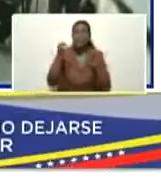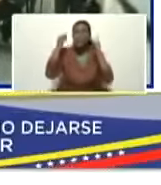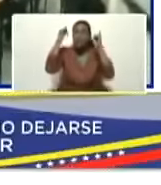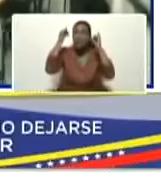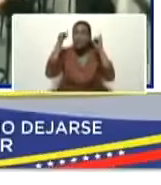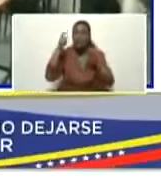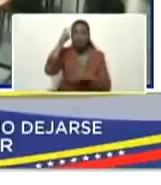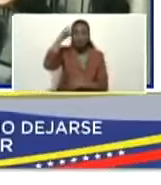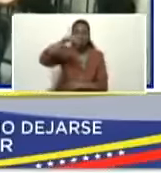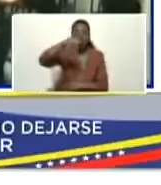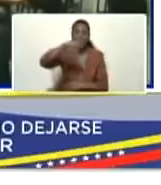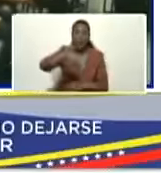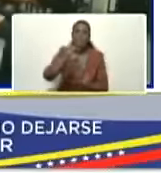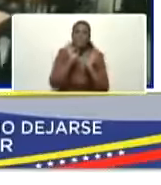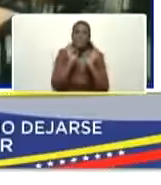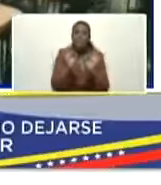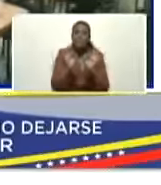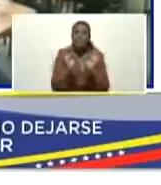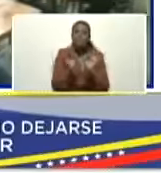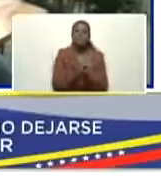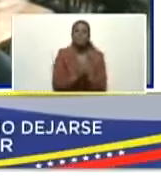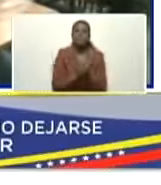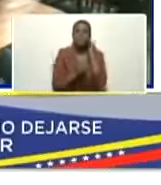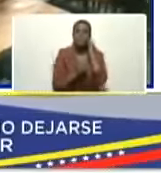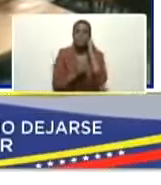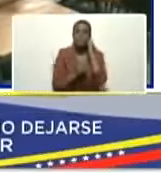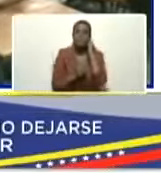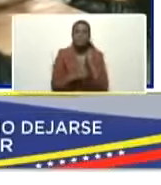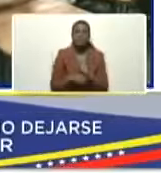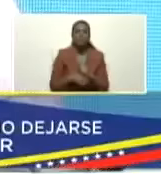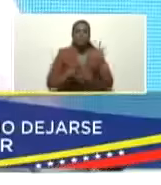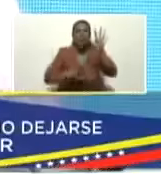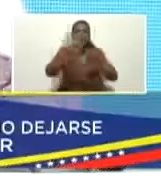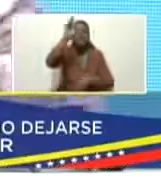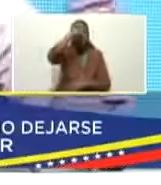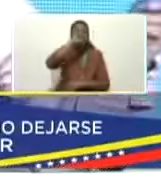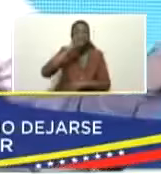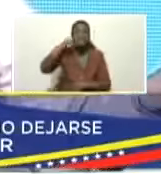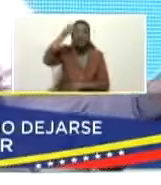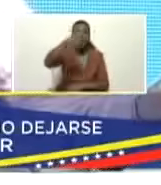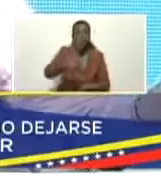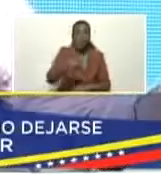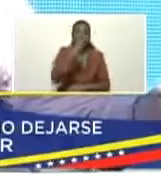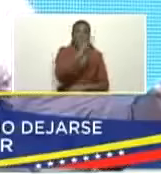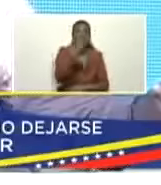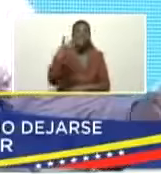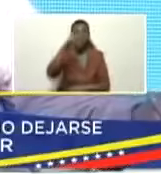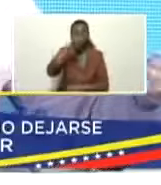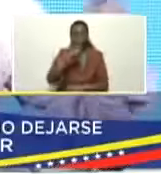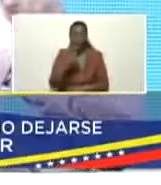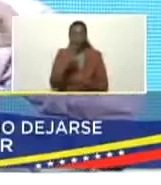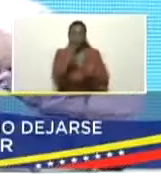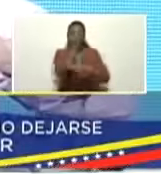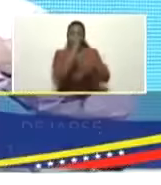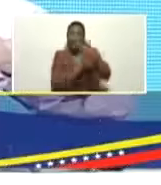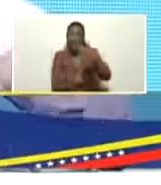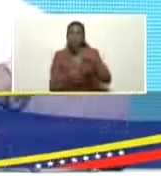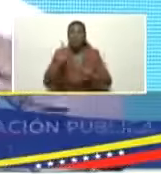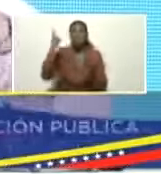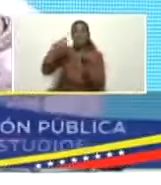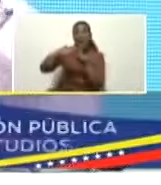celebrando precisamente los 15 años, miren, 25 años y